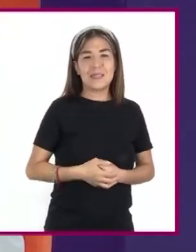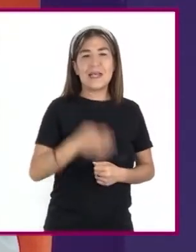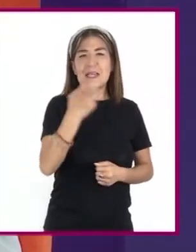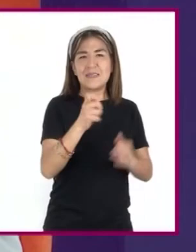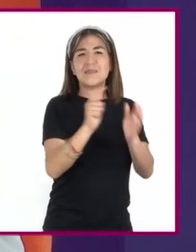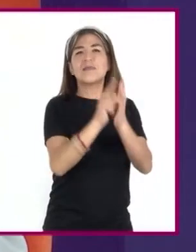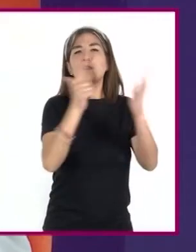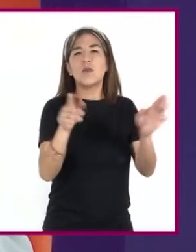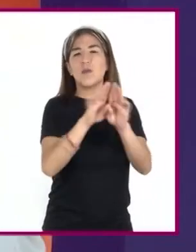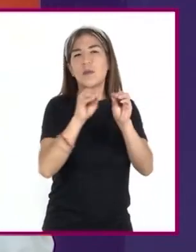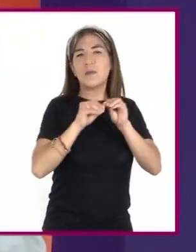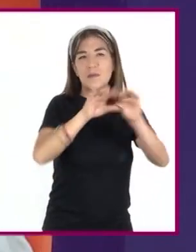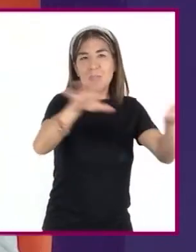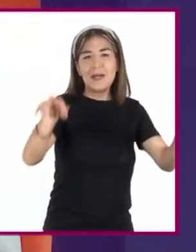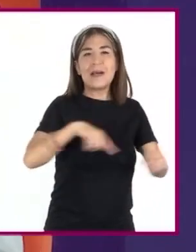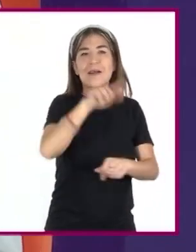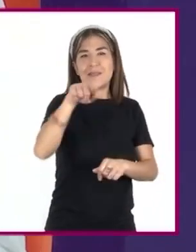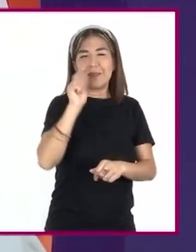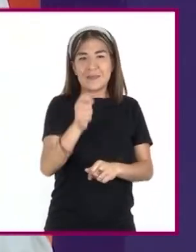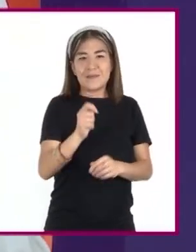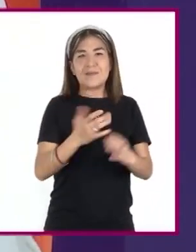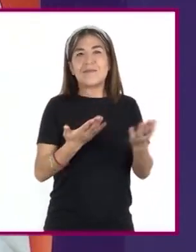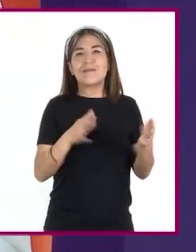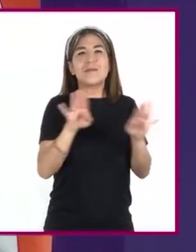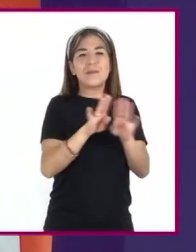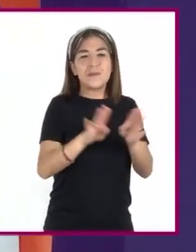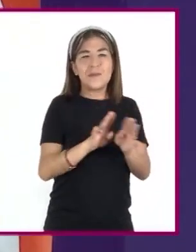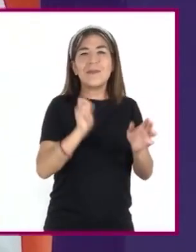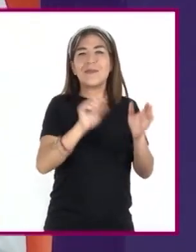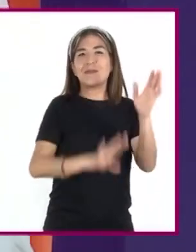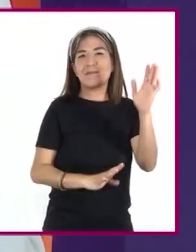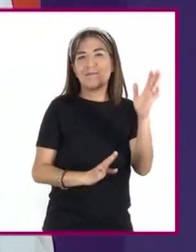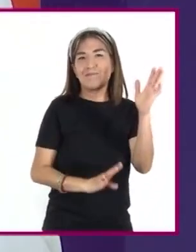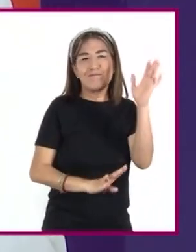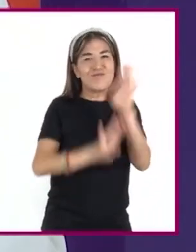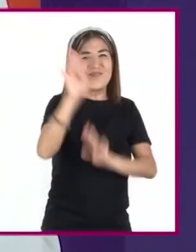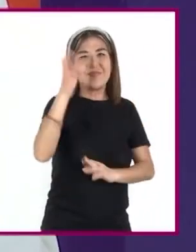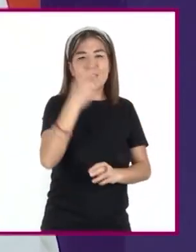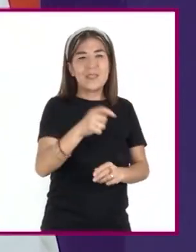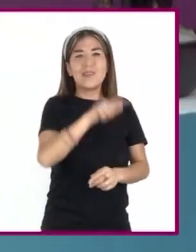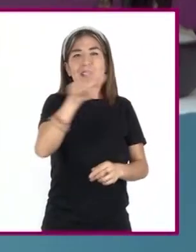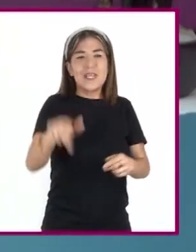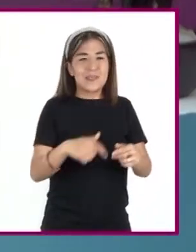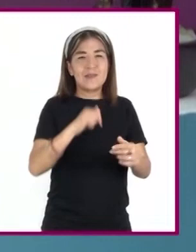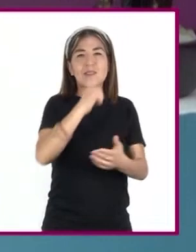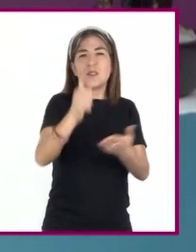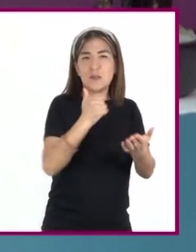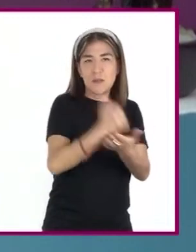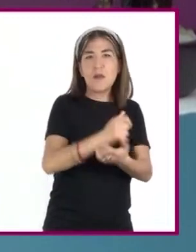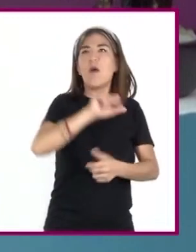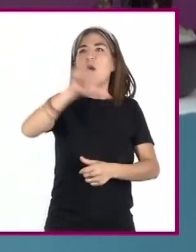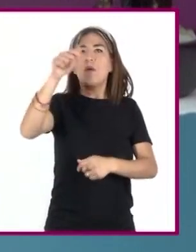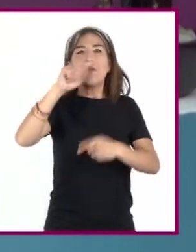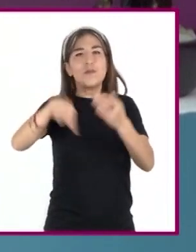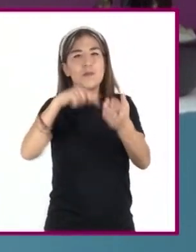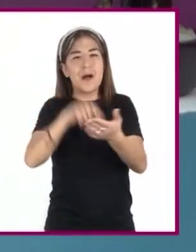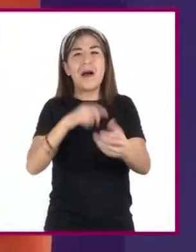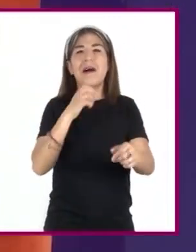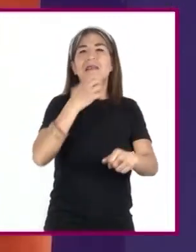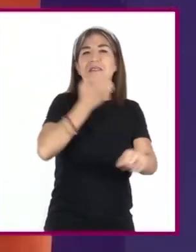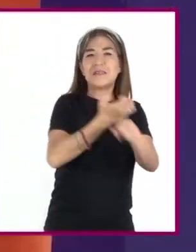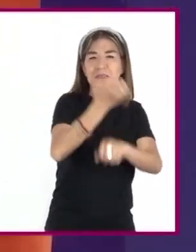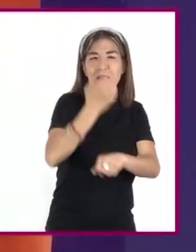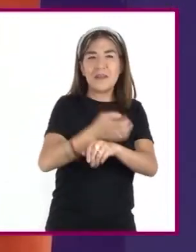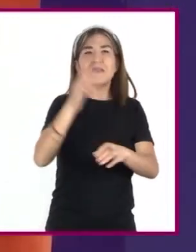libros, que estas publicaciones hayan rebasado incluso los límites de la ciudad, o sea, sean leídos en otros lugares, en otros estados, y